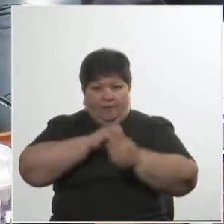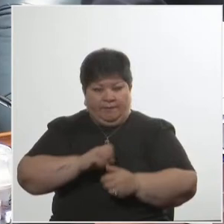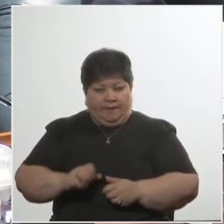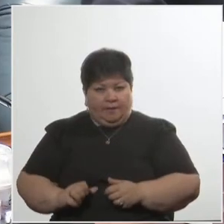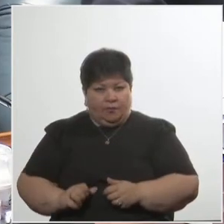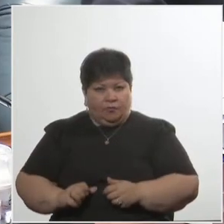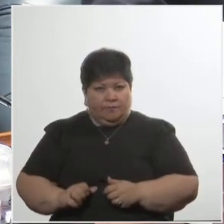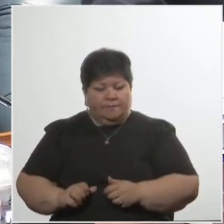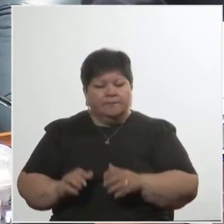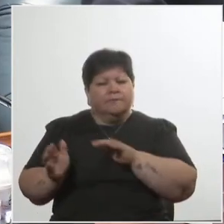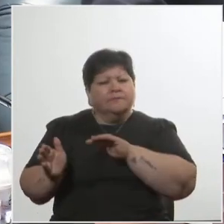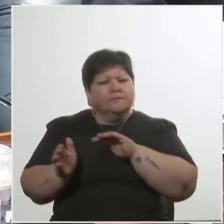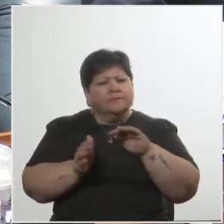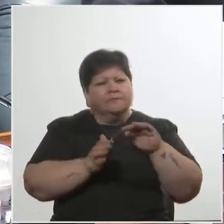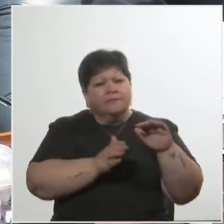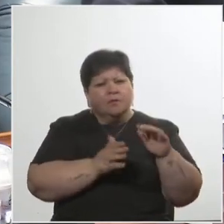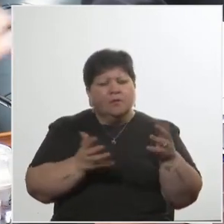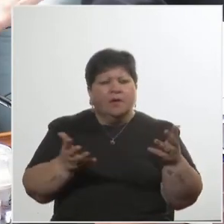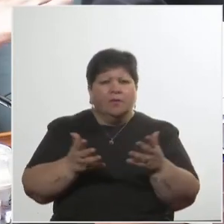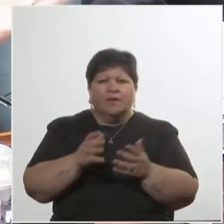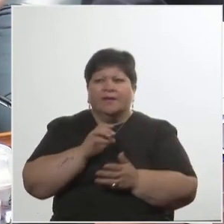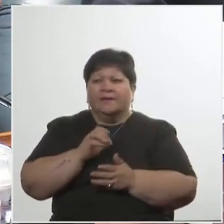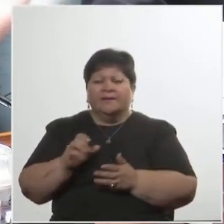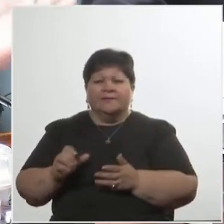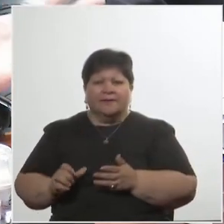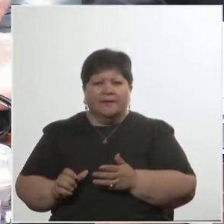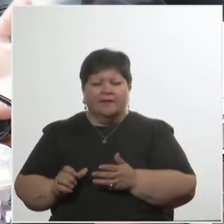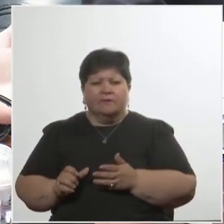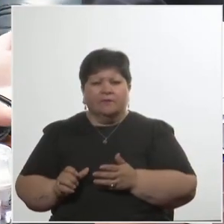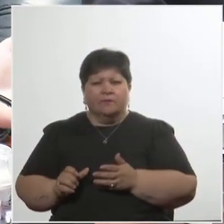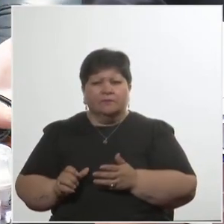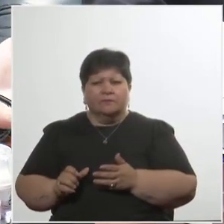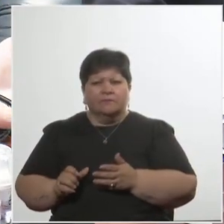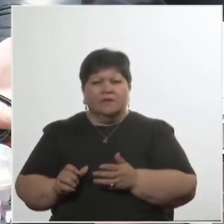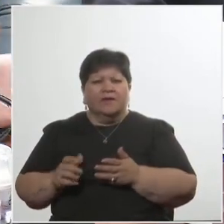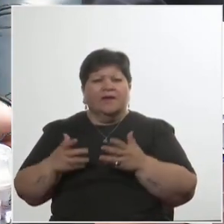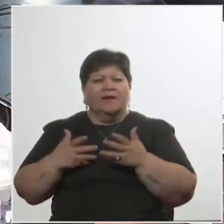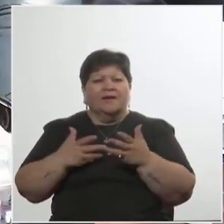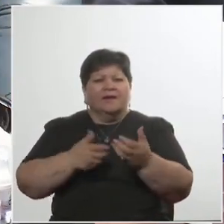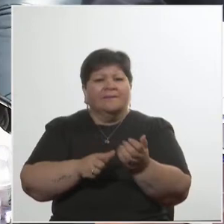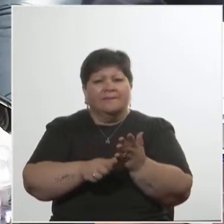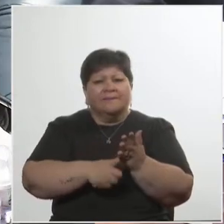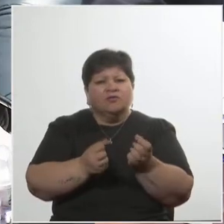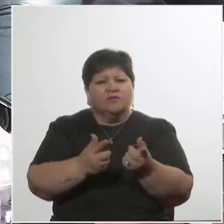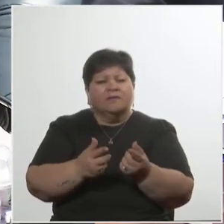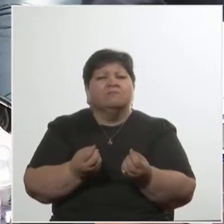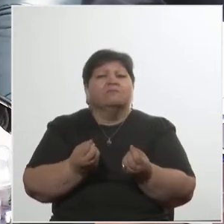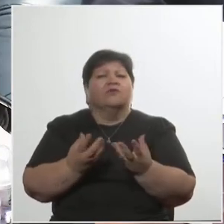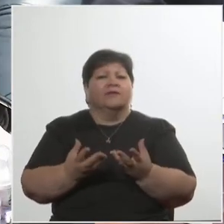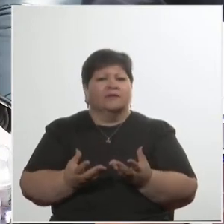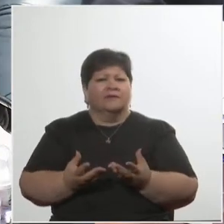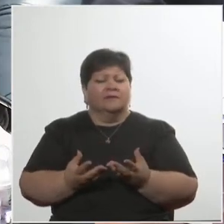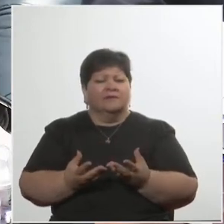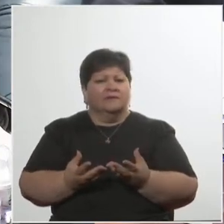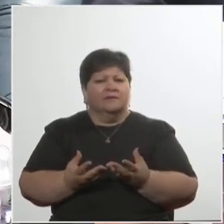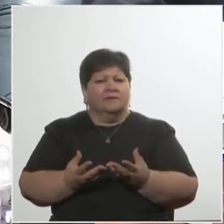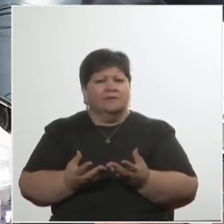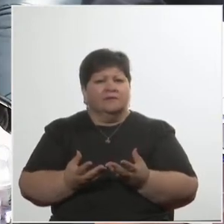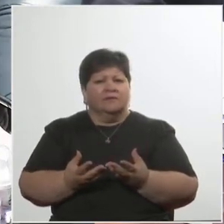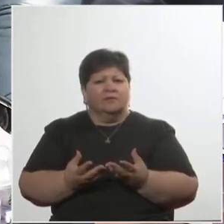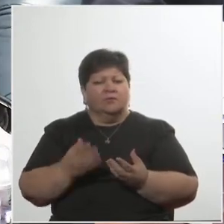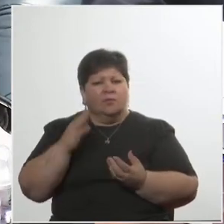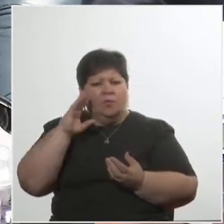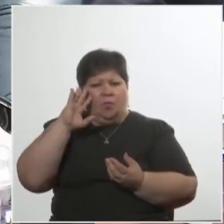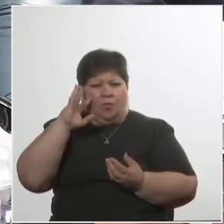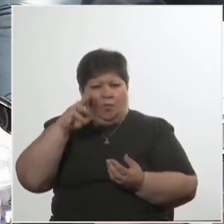al Estado de reparar bajo qué concepto yo no conozco precedentes En la